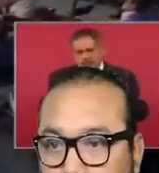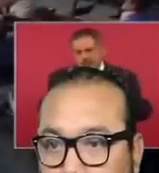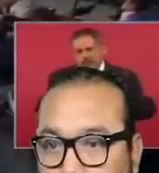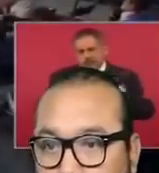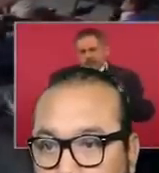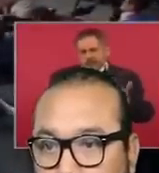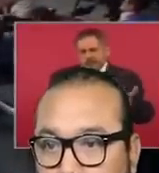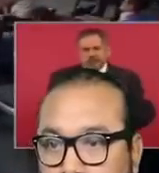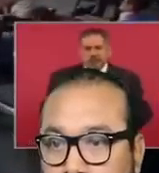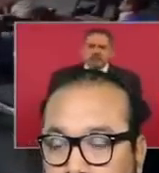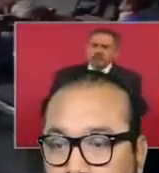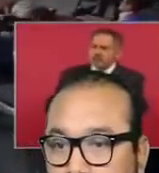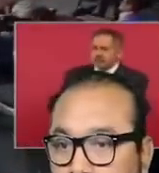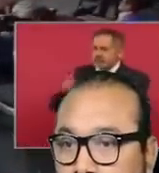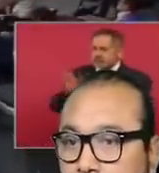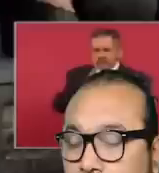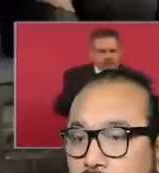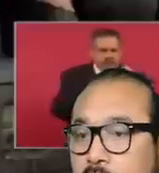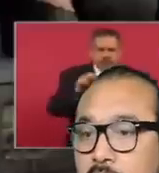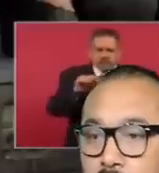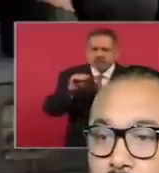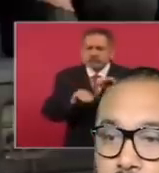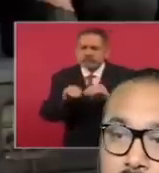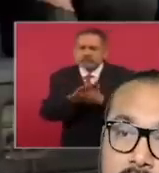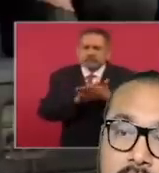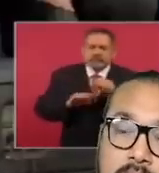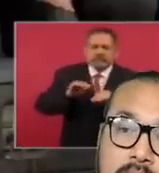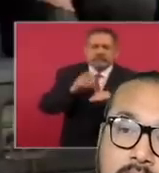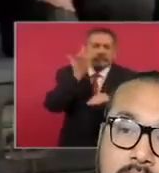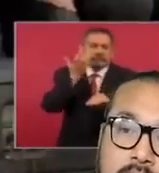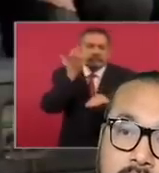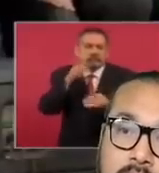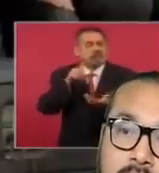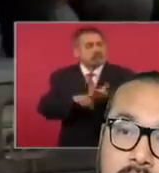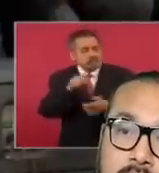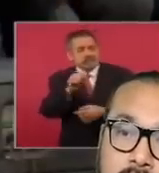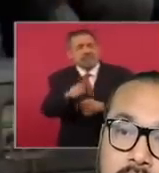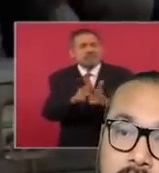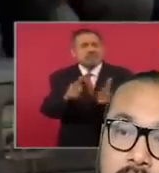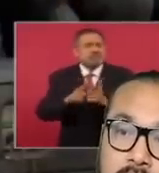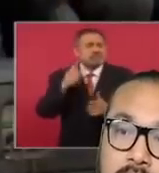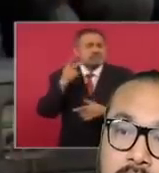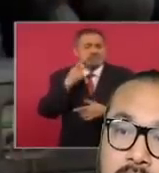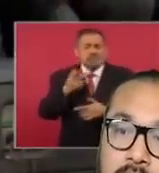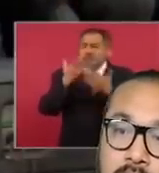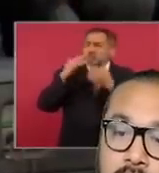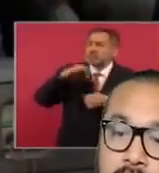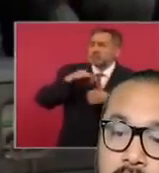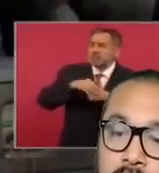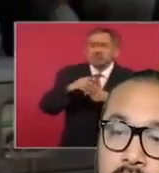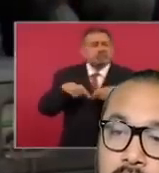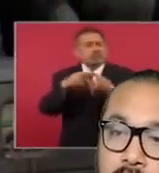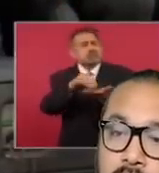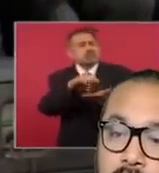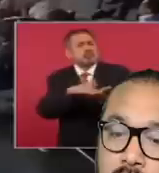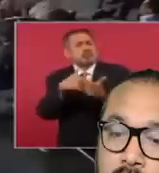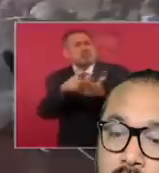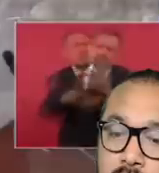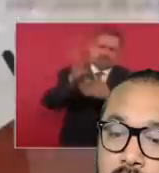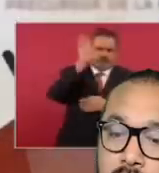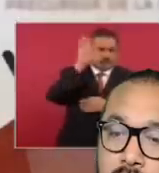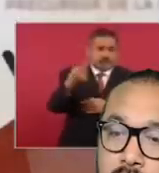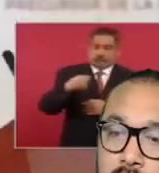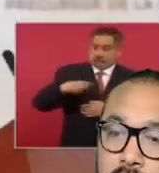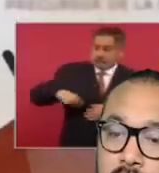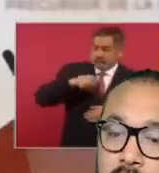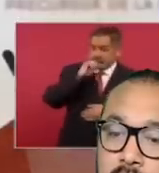la Constitución no se toca presente pero se hacen estas maniobras para que los partidos políticos mantengan el registro aun cuando no tengan los votos suficientes para ellos hay que ver